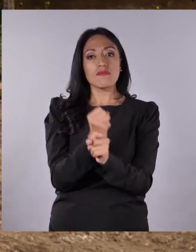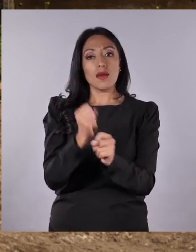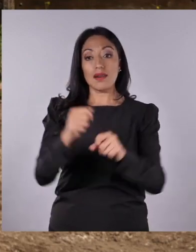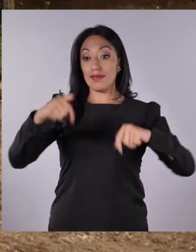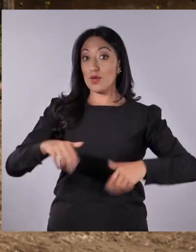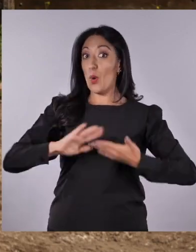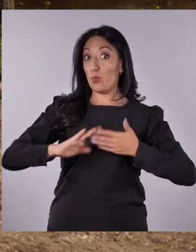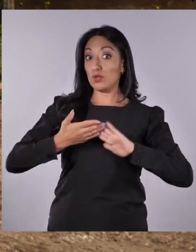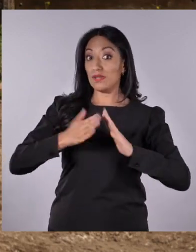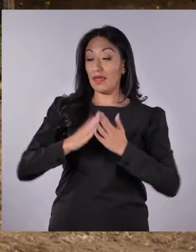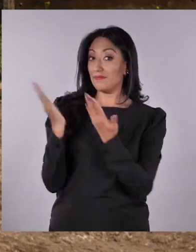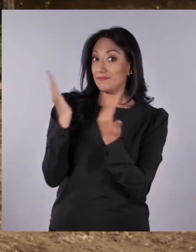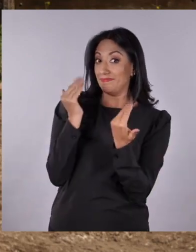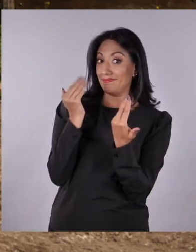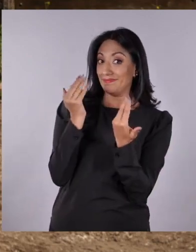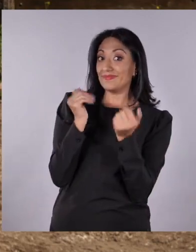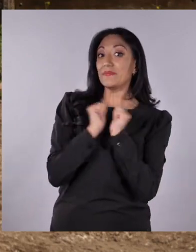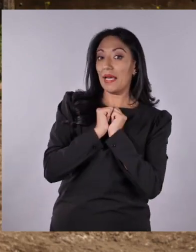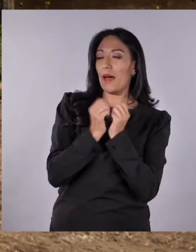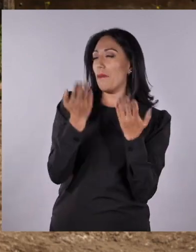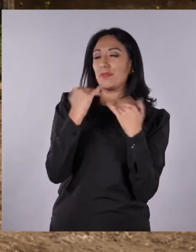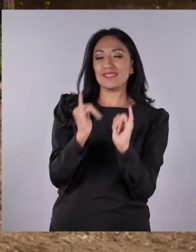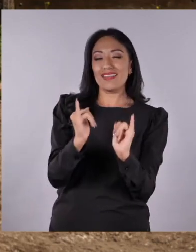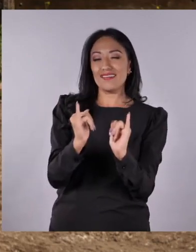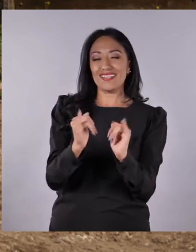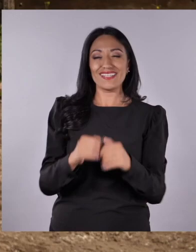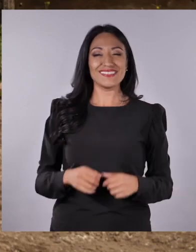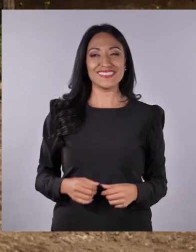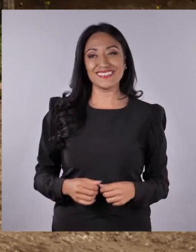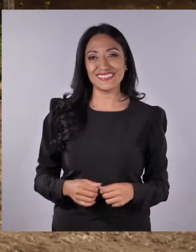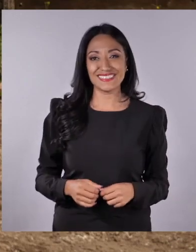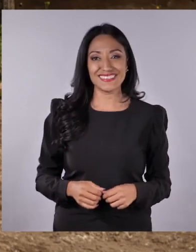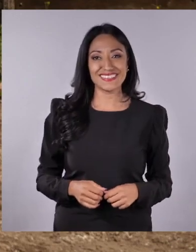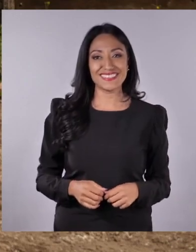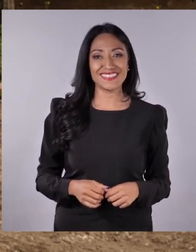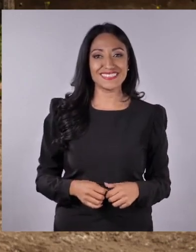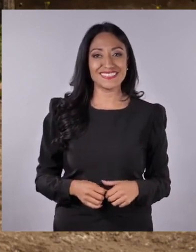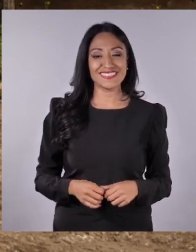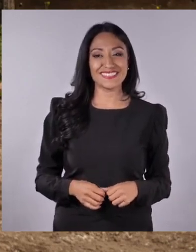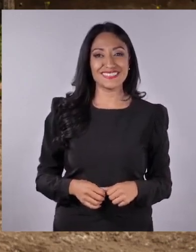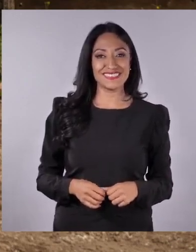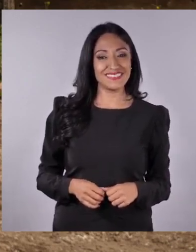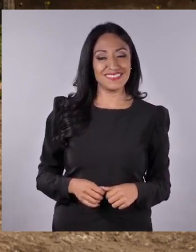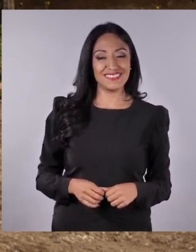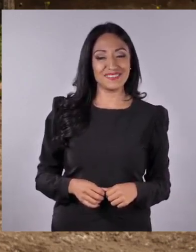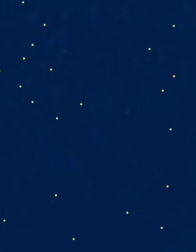en la minga comunitaria. Vengan ustedes también, nos vamos a divertir muchísimo.